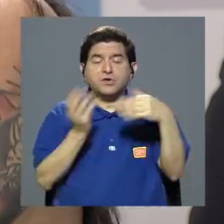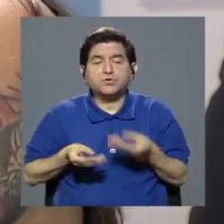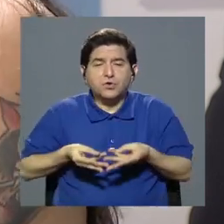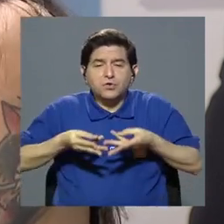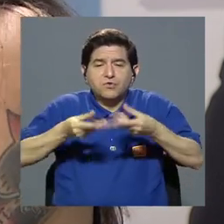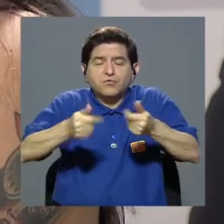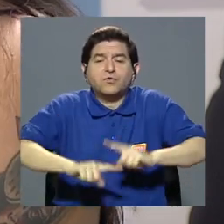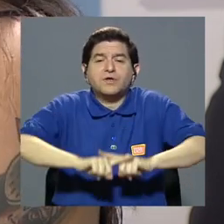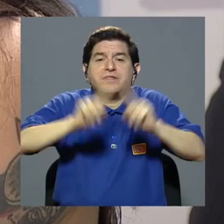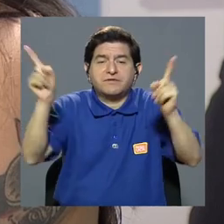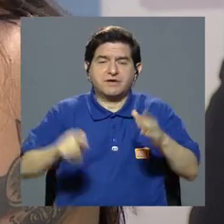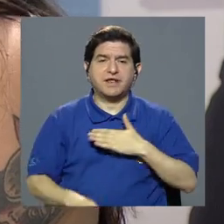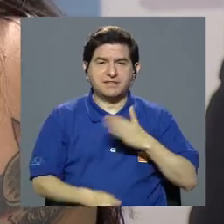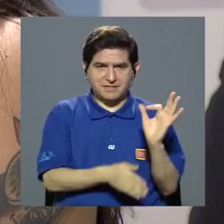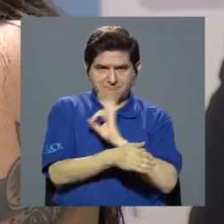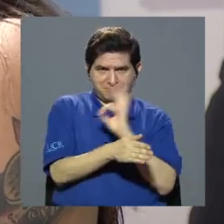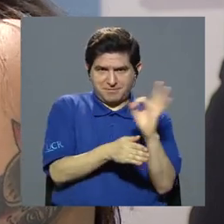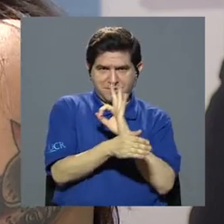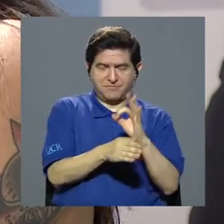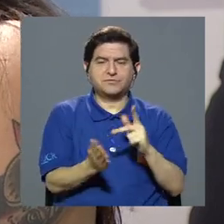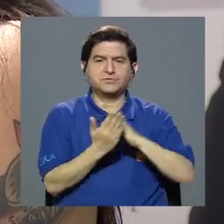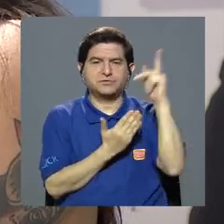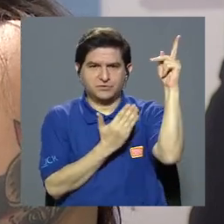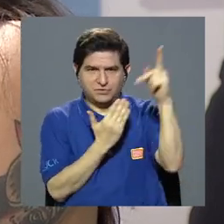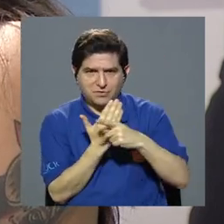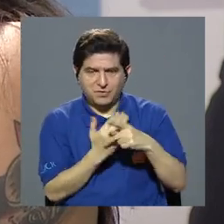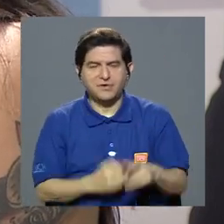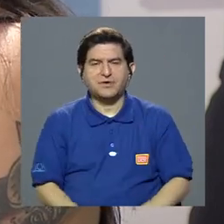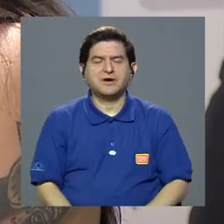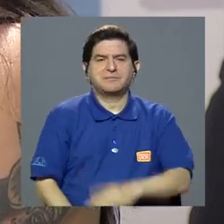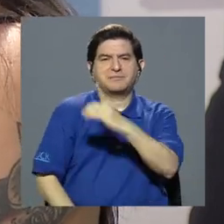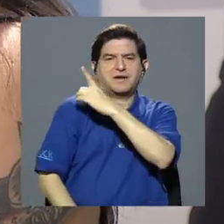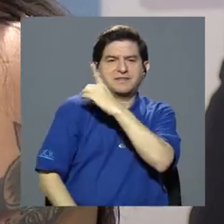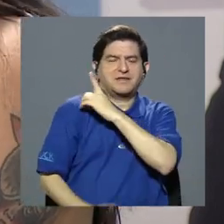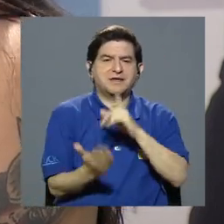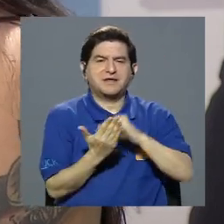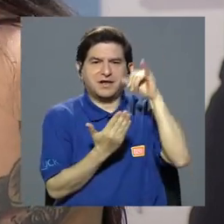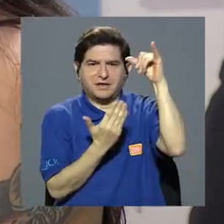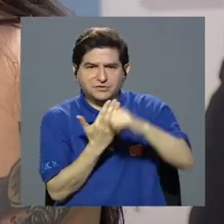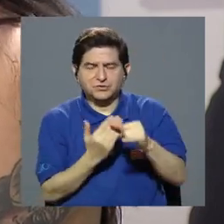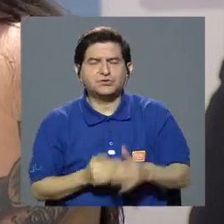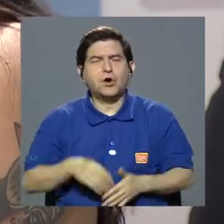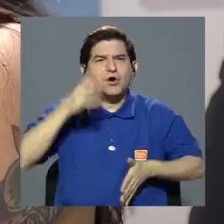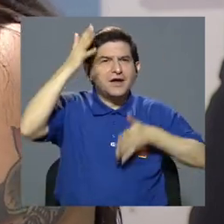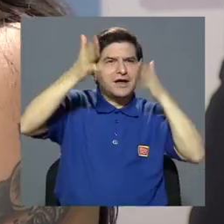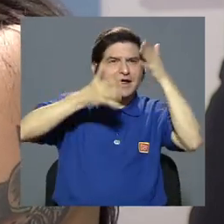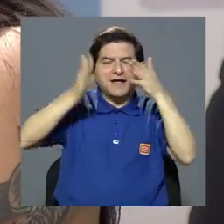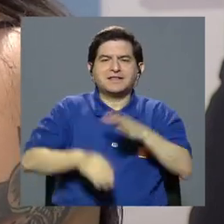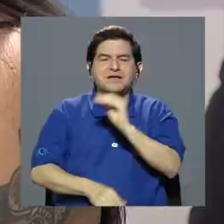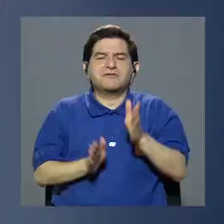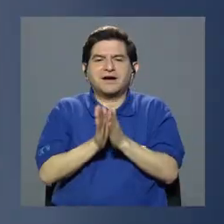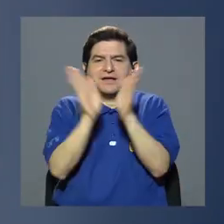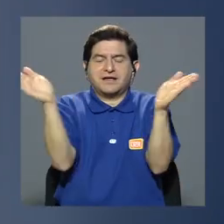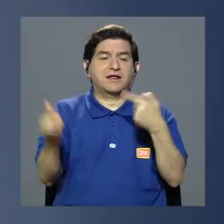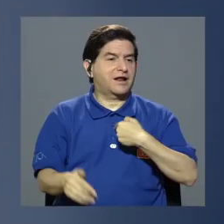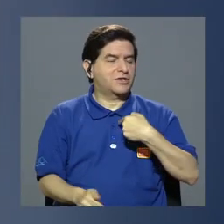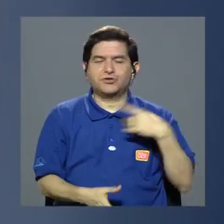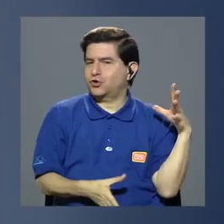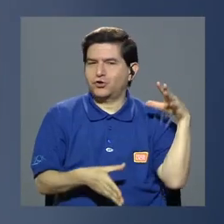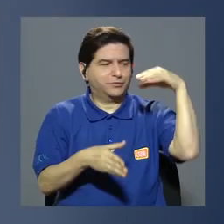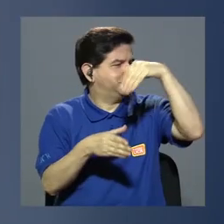todo fluya de manera diferente porque mi función en el programa digamos es dirección del proyecto una dirección creativa una dirección general